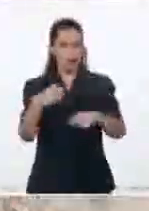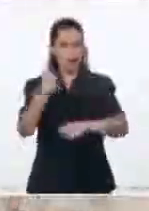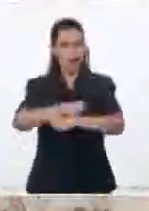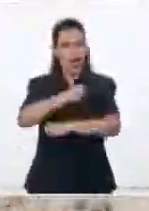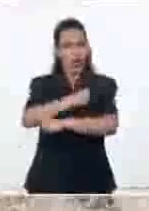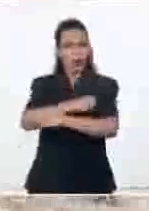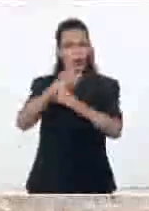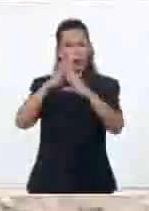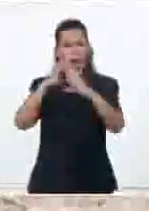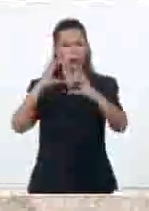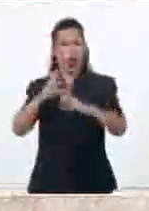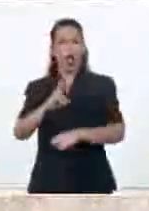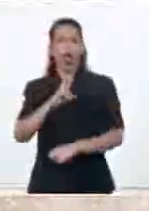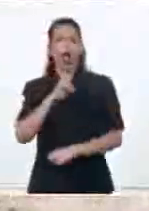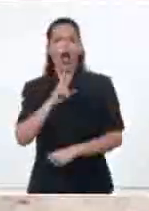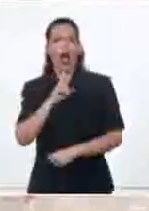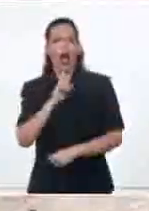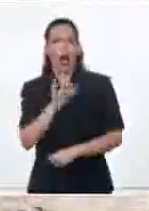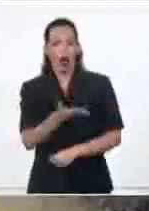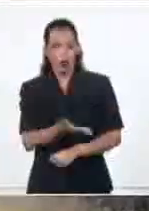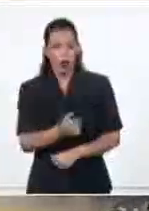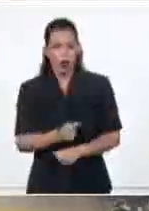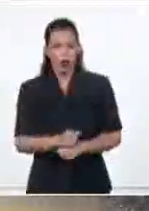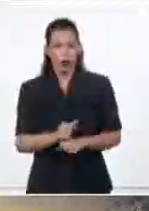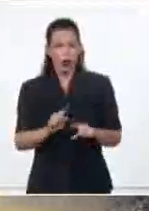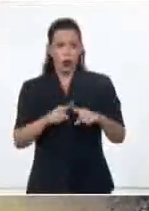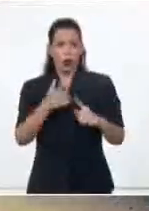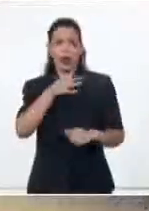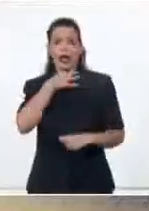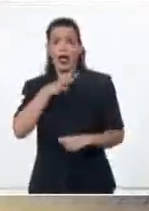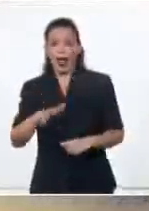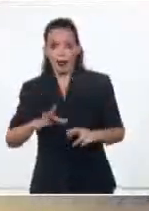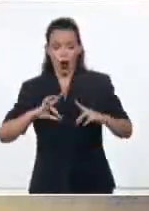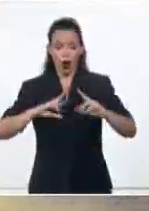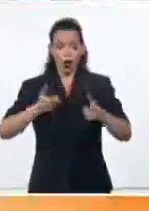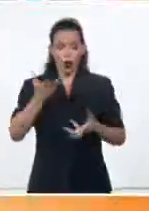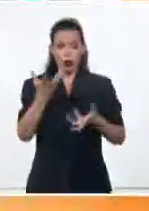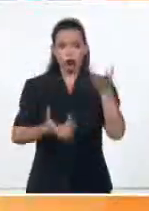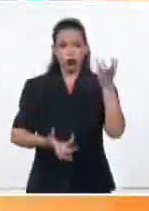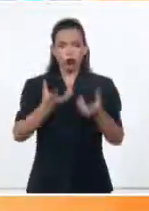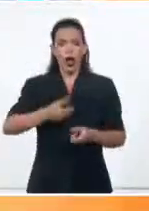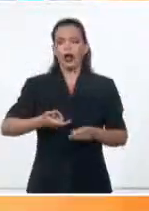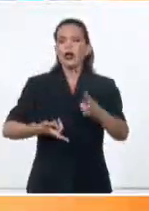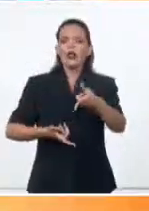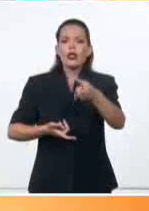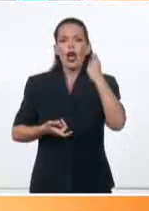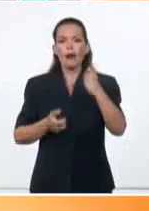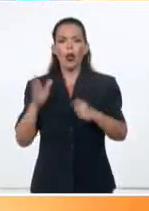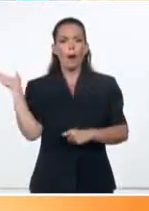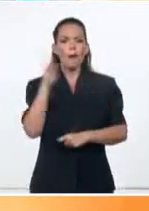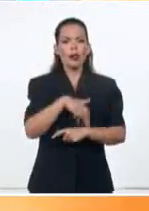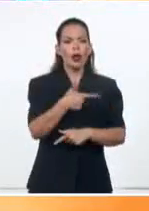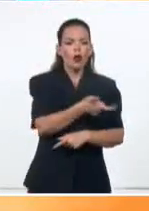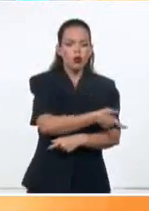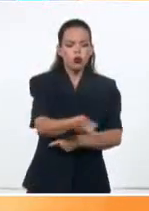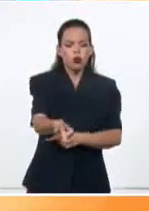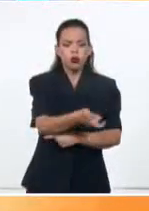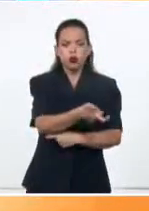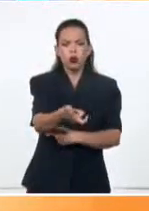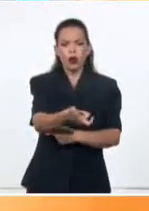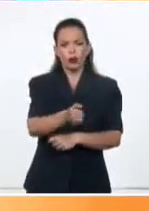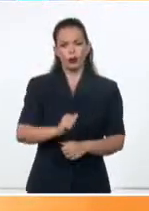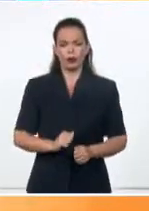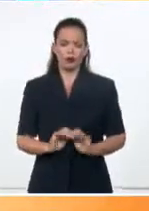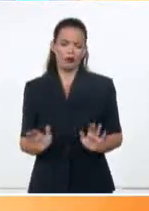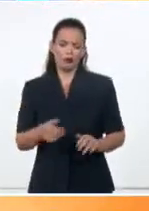en cuestiones de segundos poder evacuar la situación en caso de que sean estimuladas nuevamente las llamas